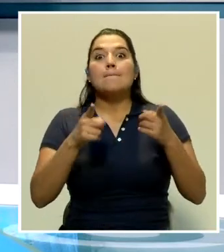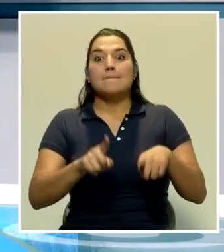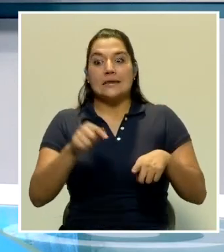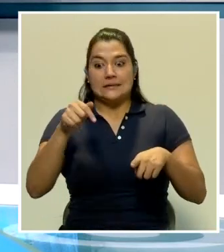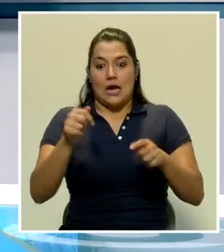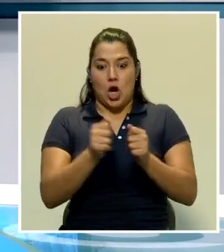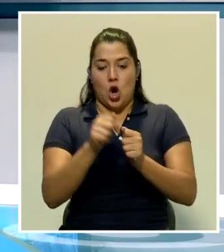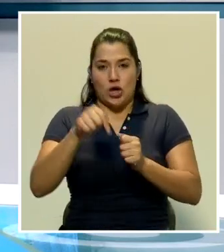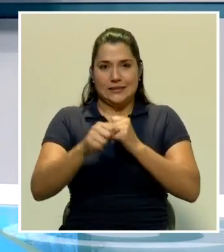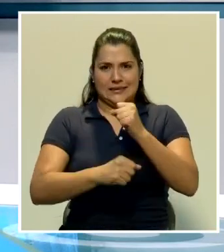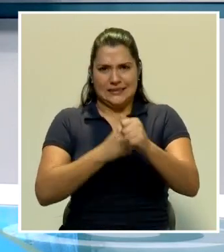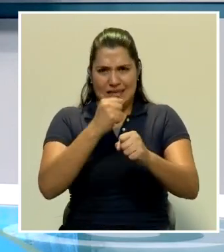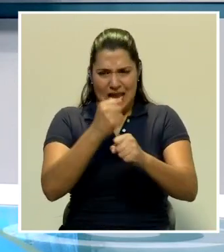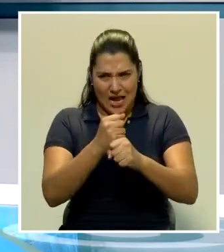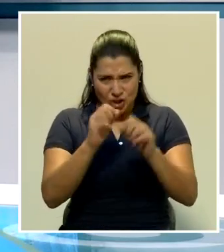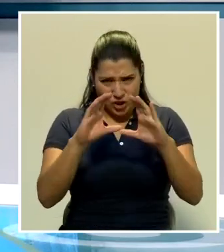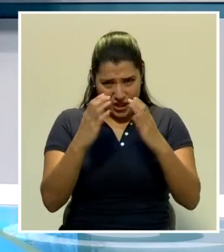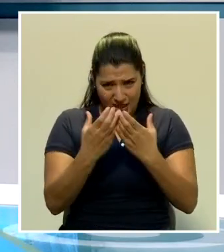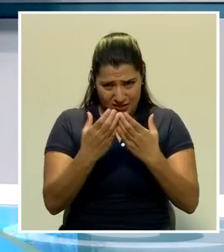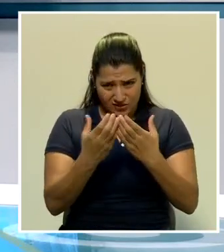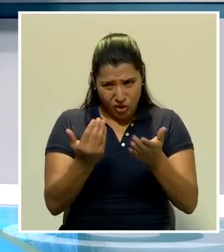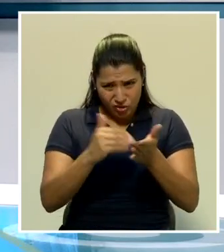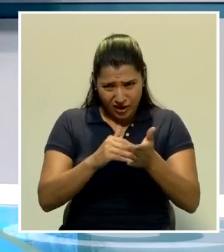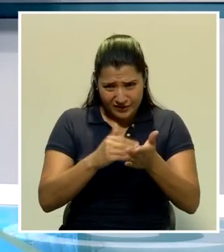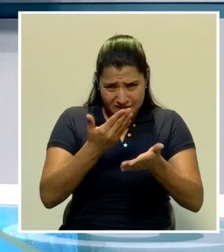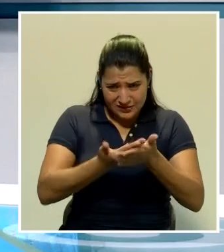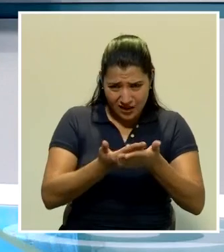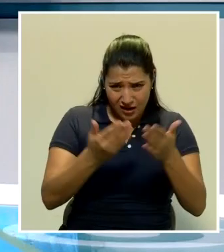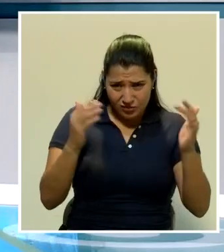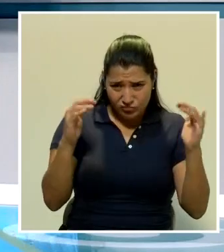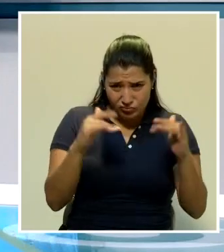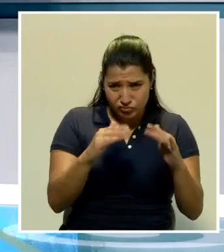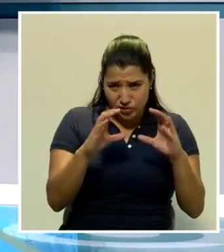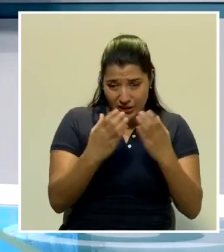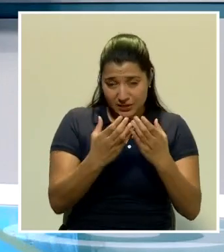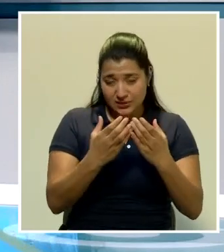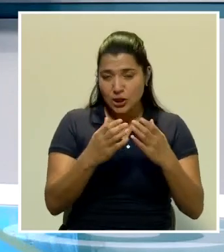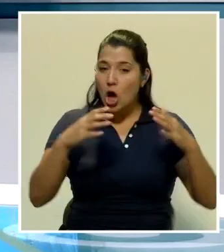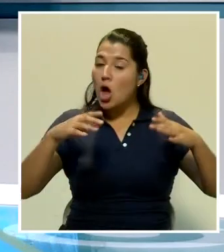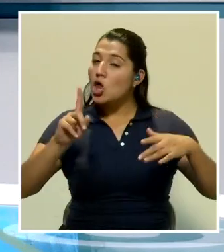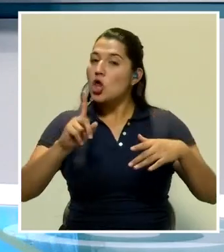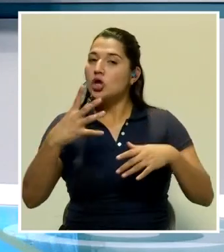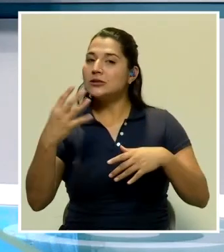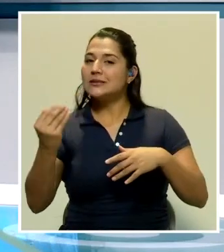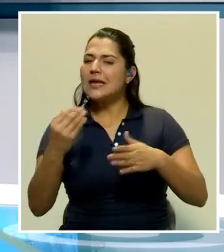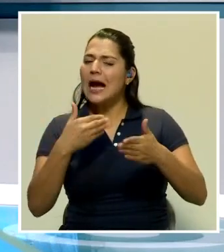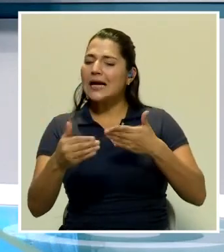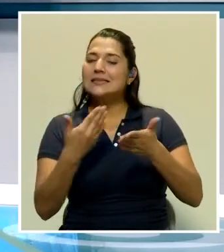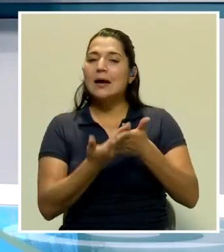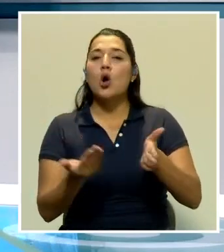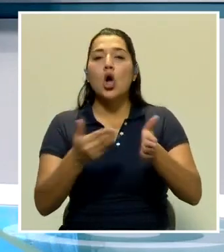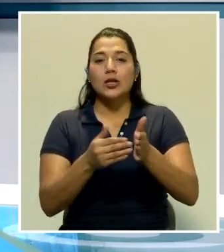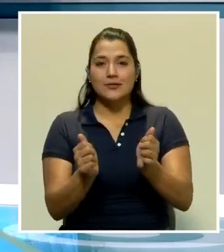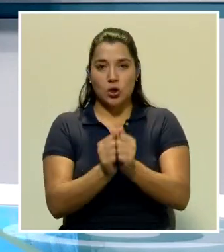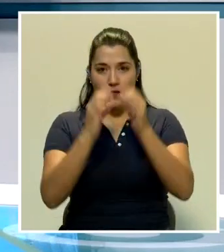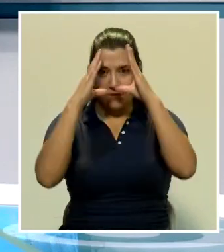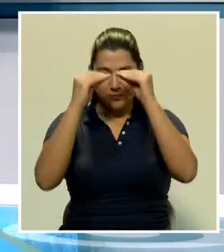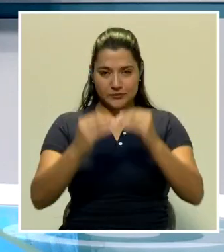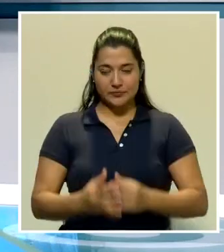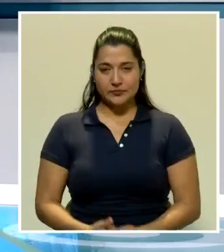año escolar. ¿Regresarán las clases presenciales? No se vaya, en un minuto regresamos con esta información.